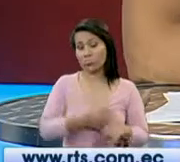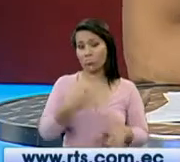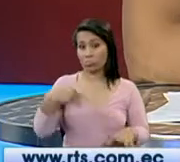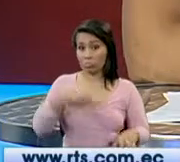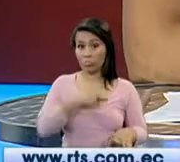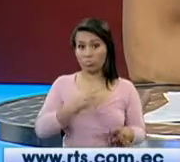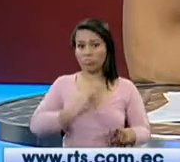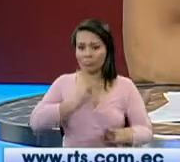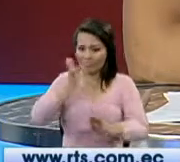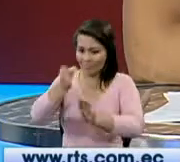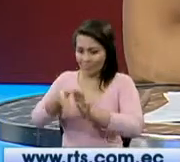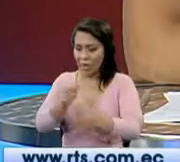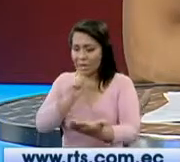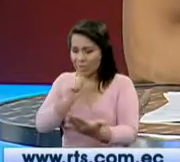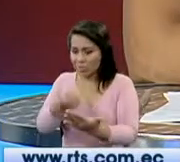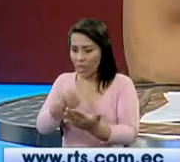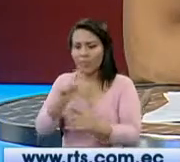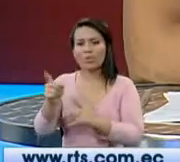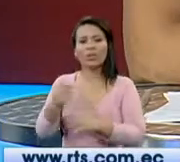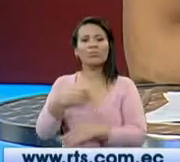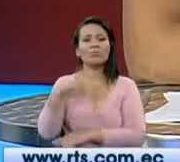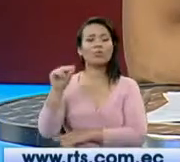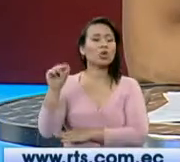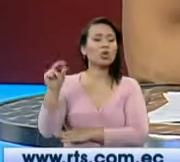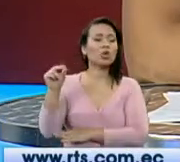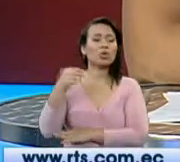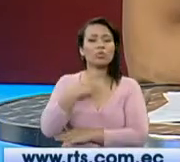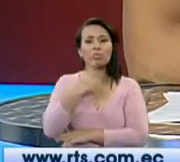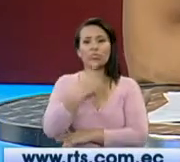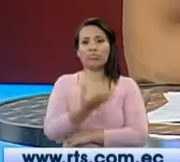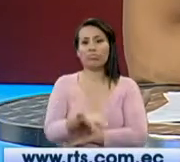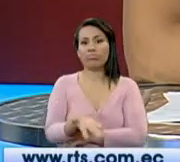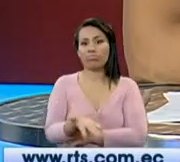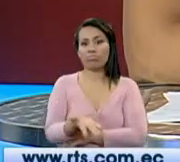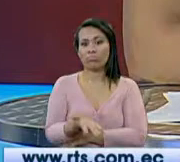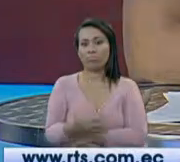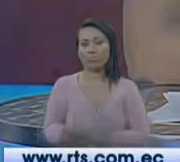establecimiento educativo niegan las acusaciones. Veamos esta historia.